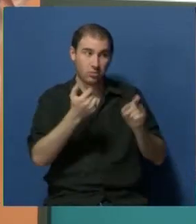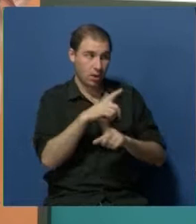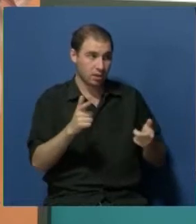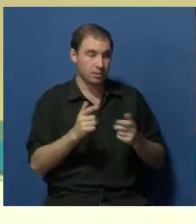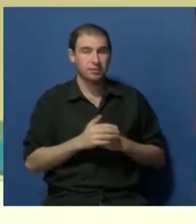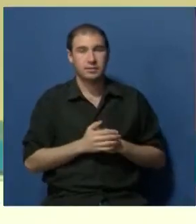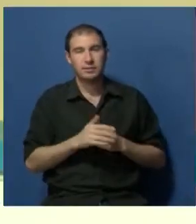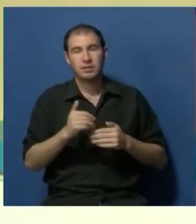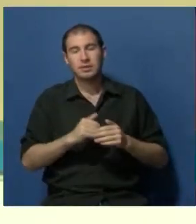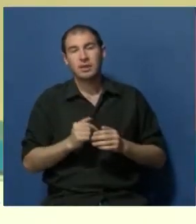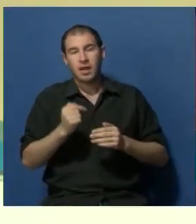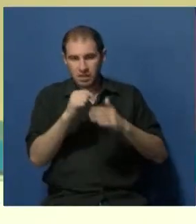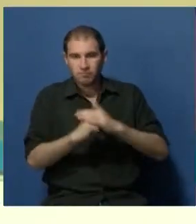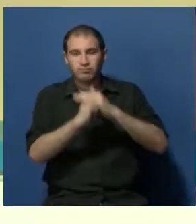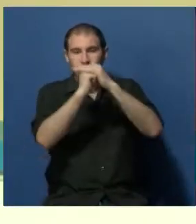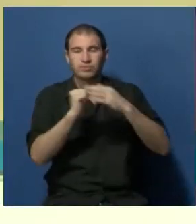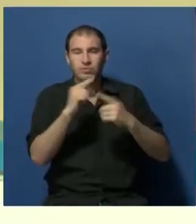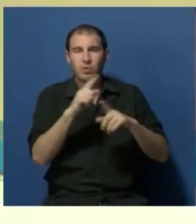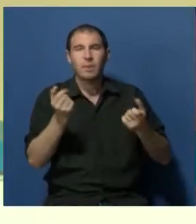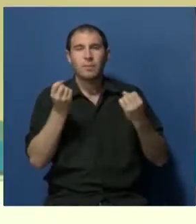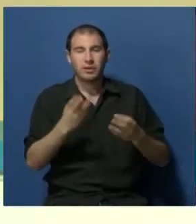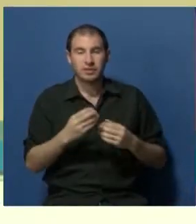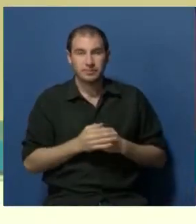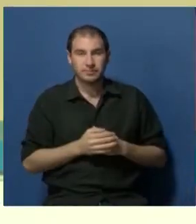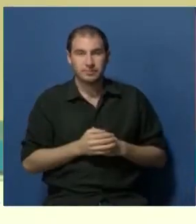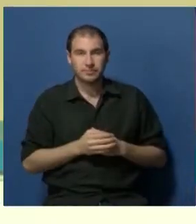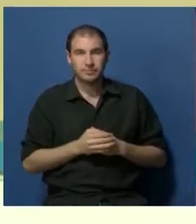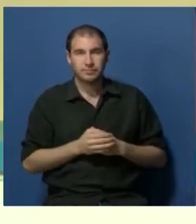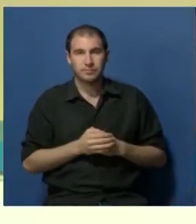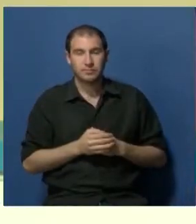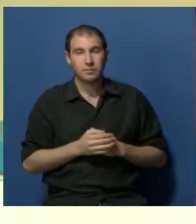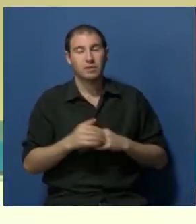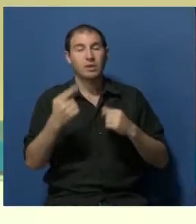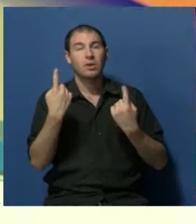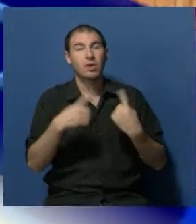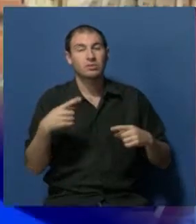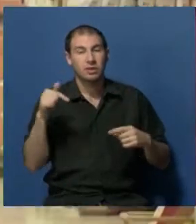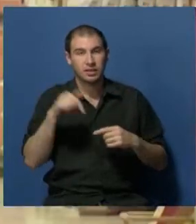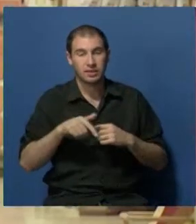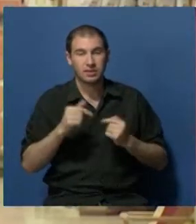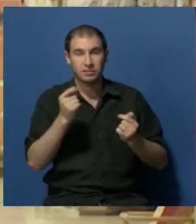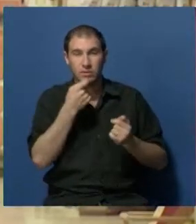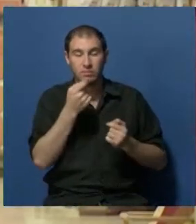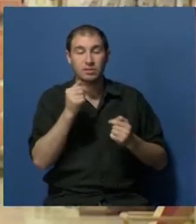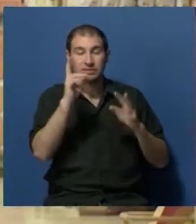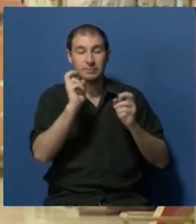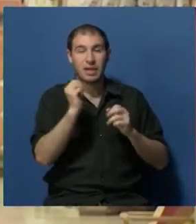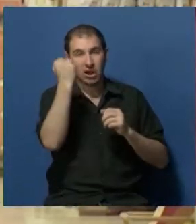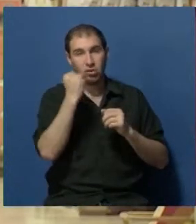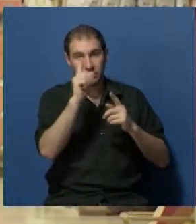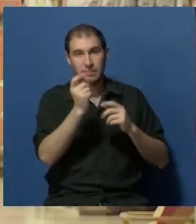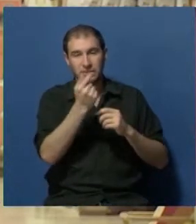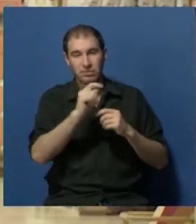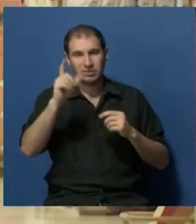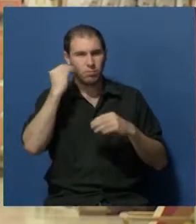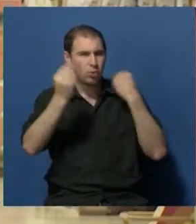decías. No se hizo en el marco de una situación donde había crecimiento económico e inflación. Es